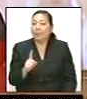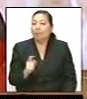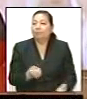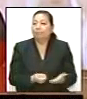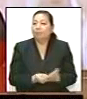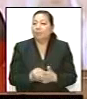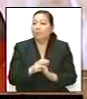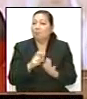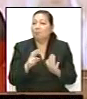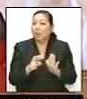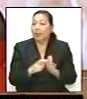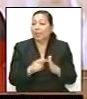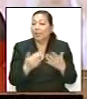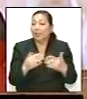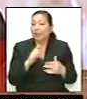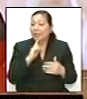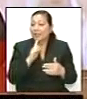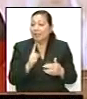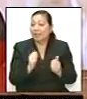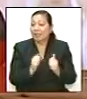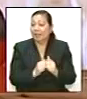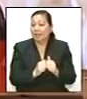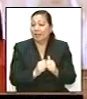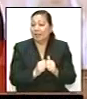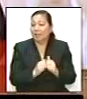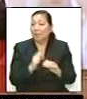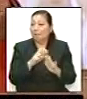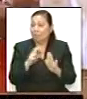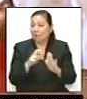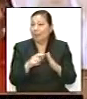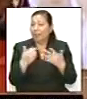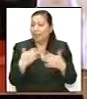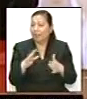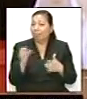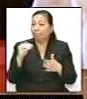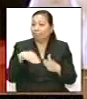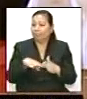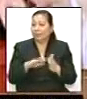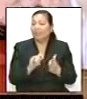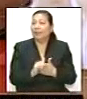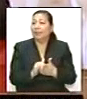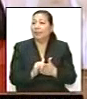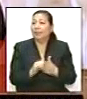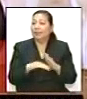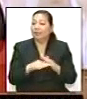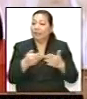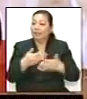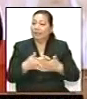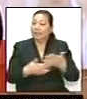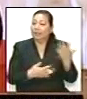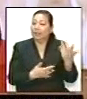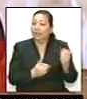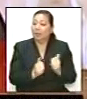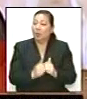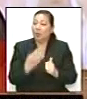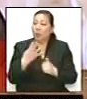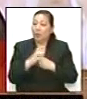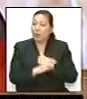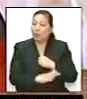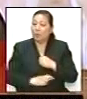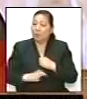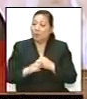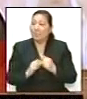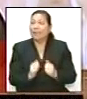cantidad de proyectos que ya están, proyectos que ya están definidos y que están en lista de espera en los cuatro países de la